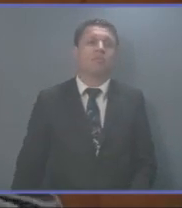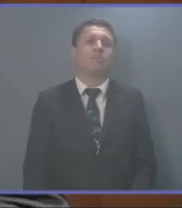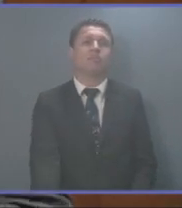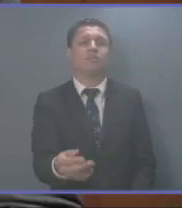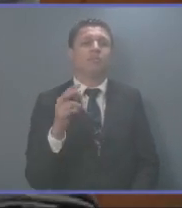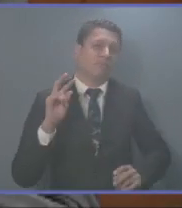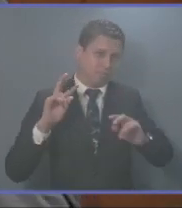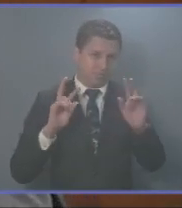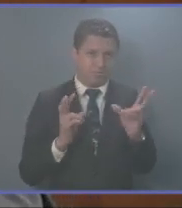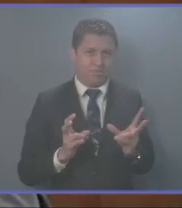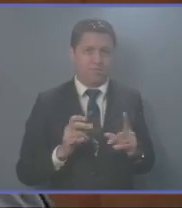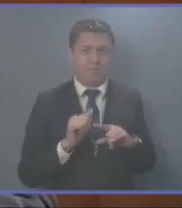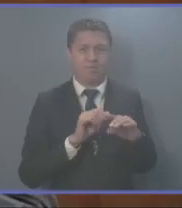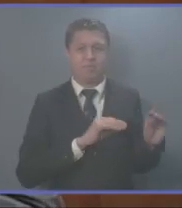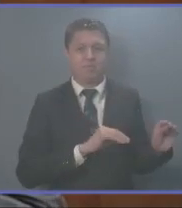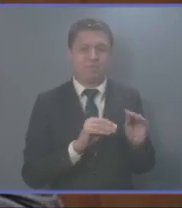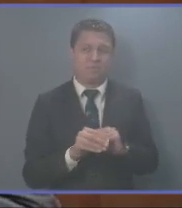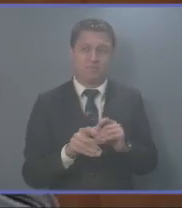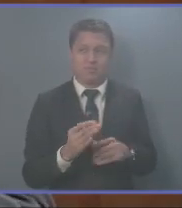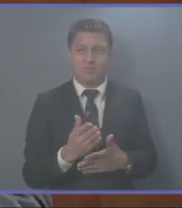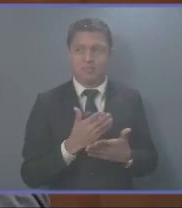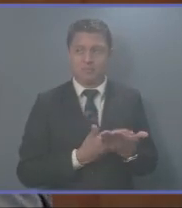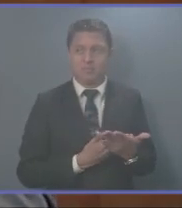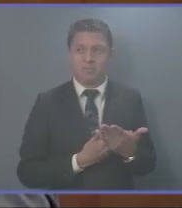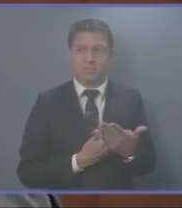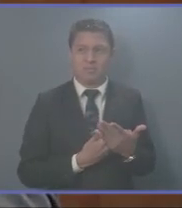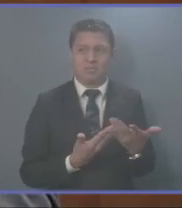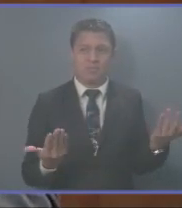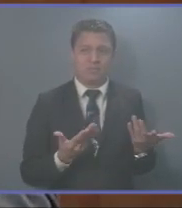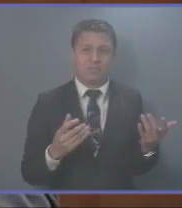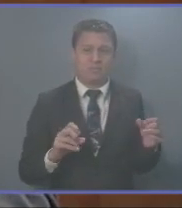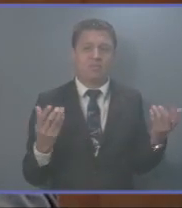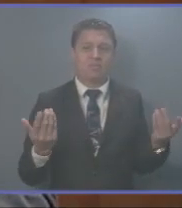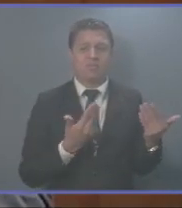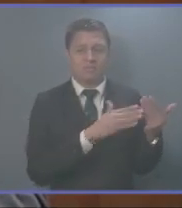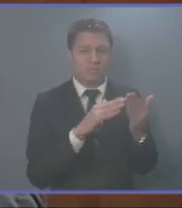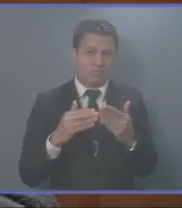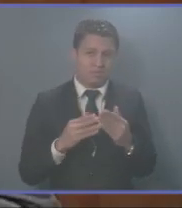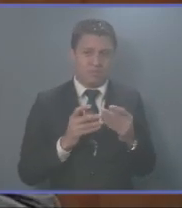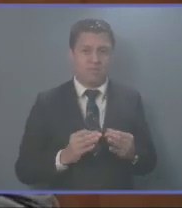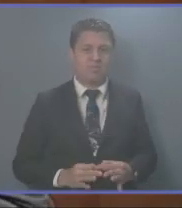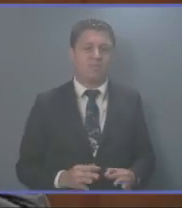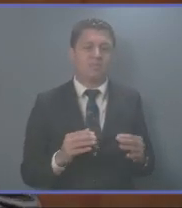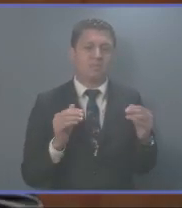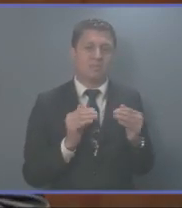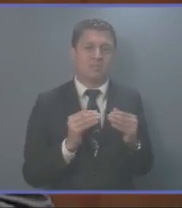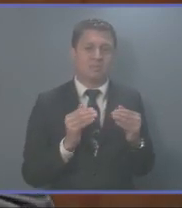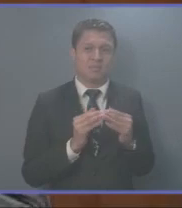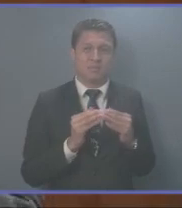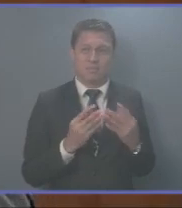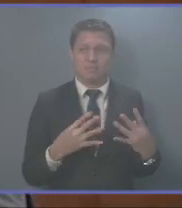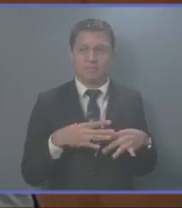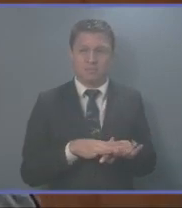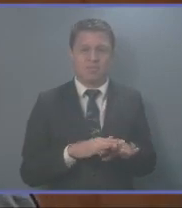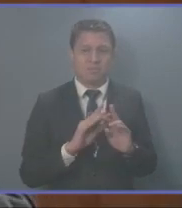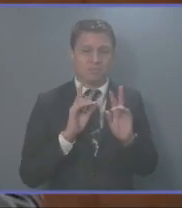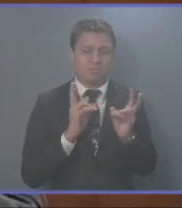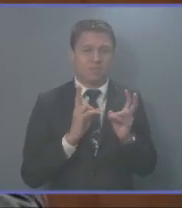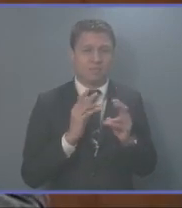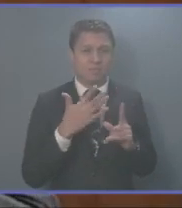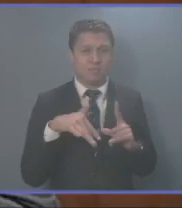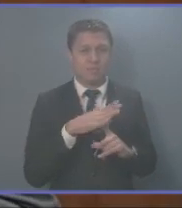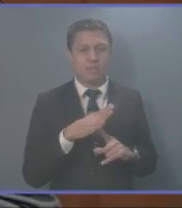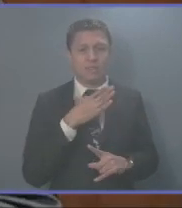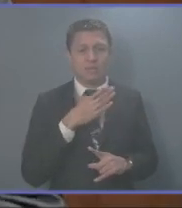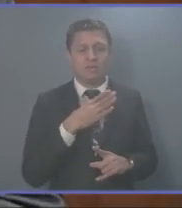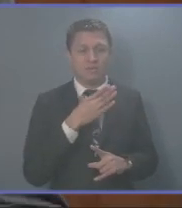Penal a fin de sancionar aquellas desapariciones realizadas por diversos sujetos, incluidos miembros del crimen